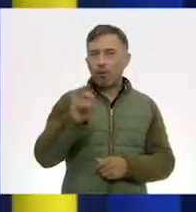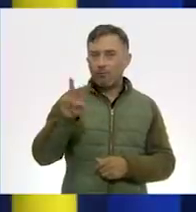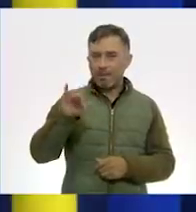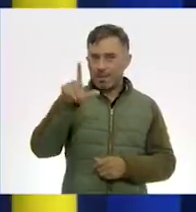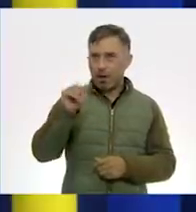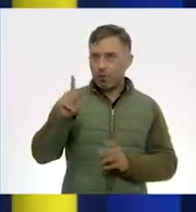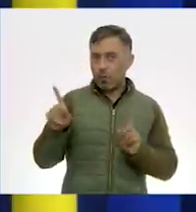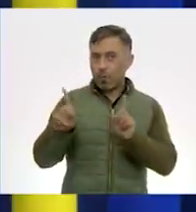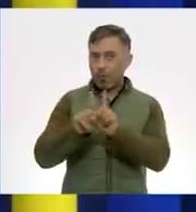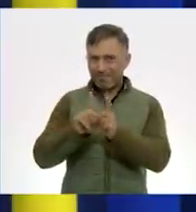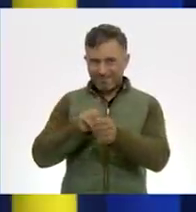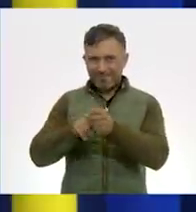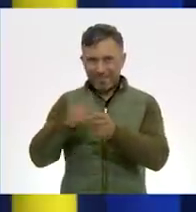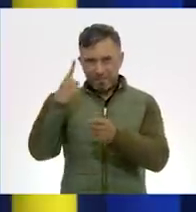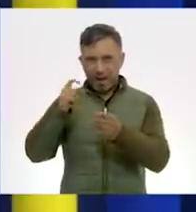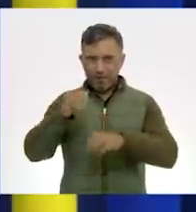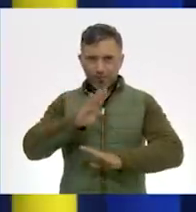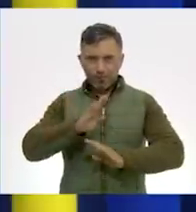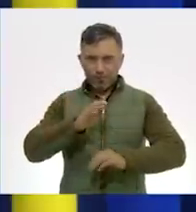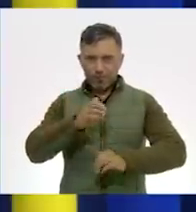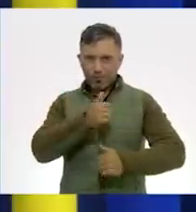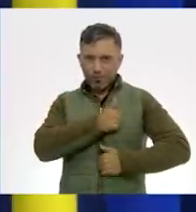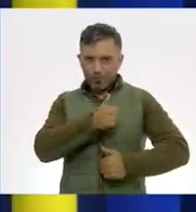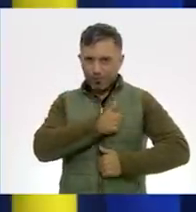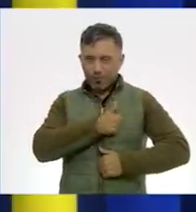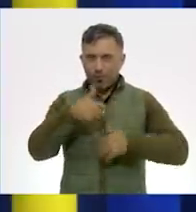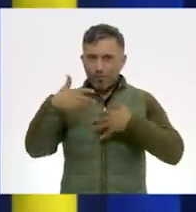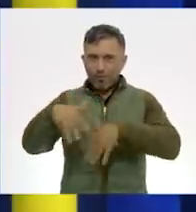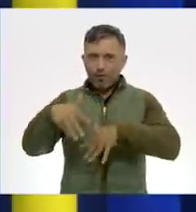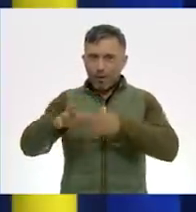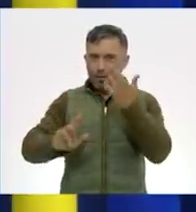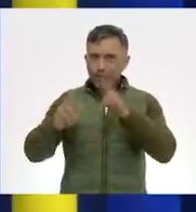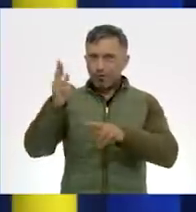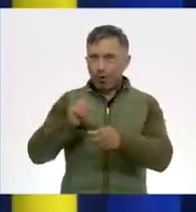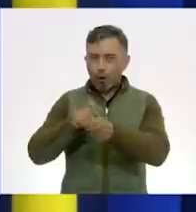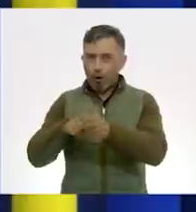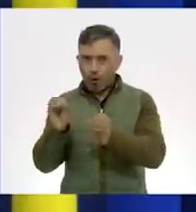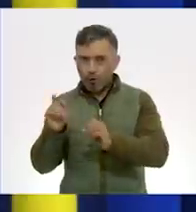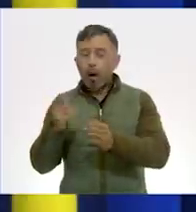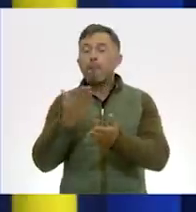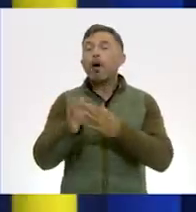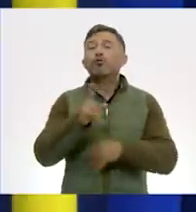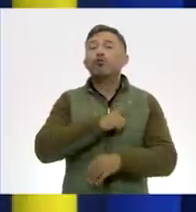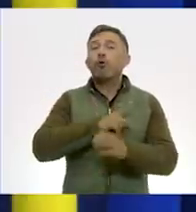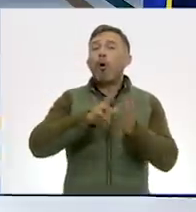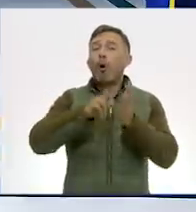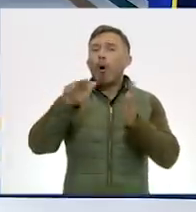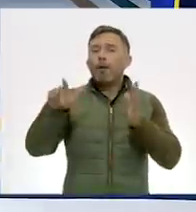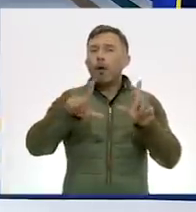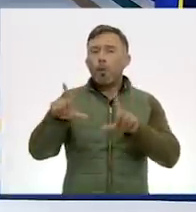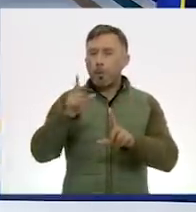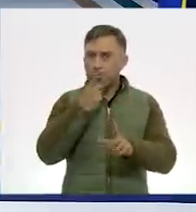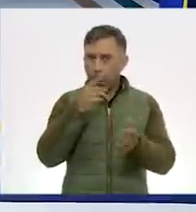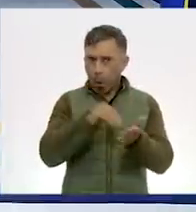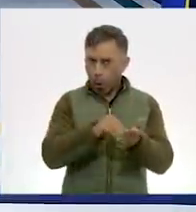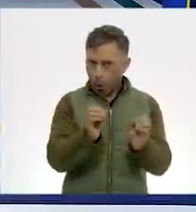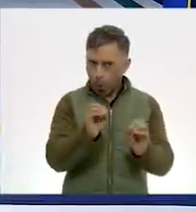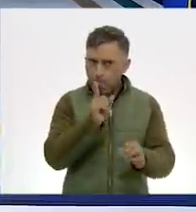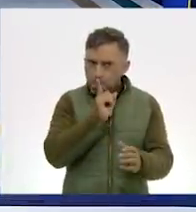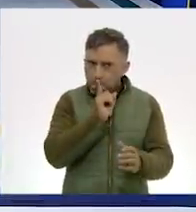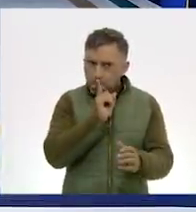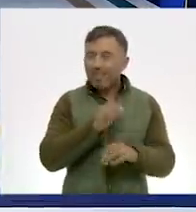y omitió también el nombre de sus obras. Él solamente explicó por qué. Así es. De una manera muy personal nos describe